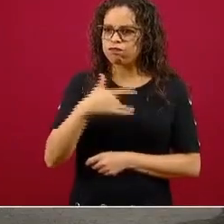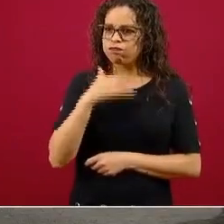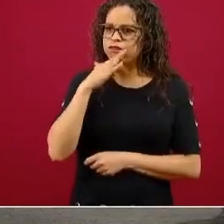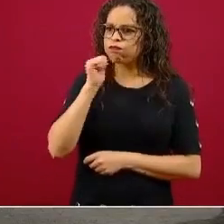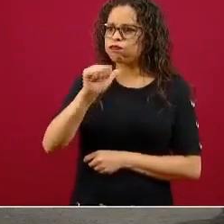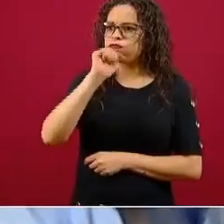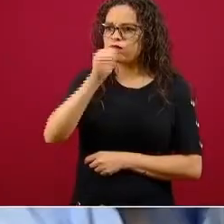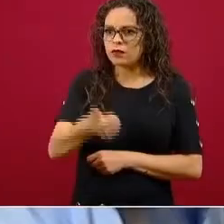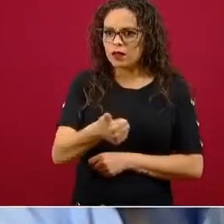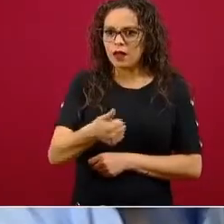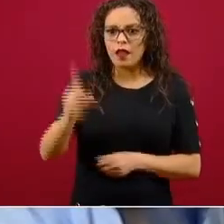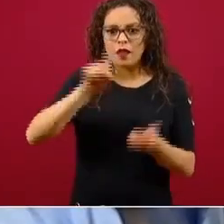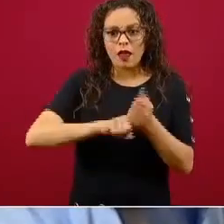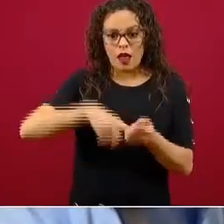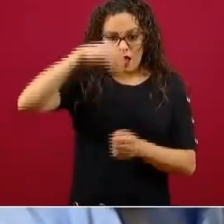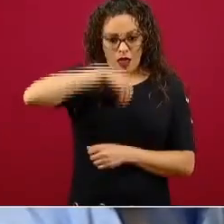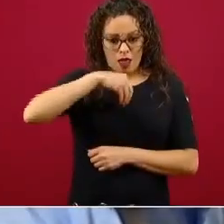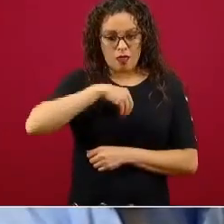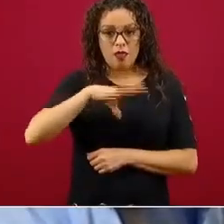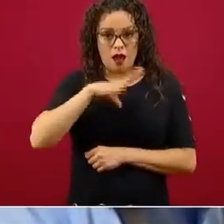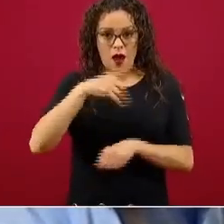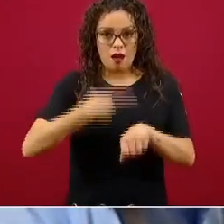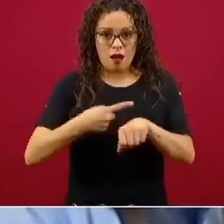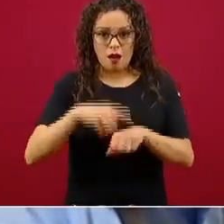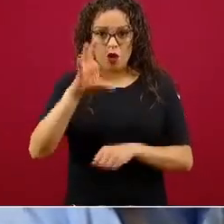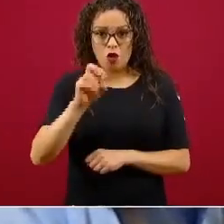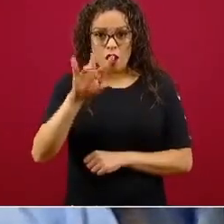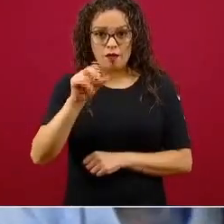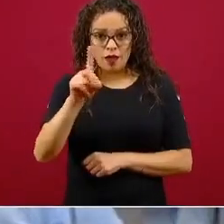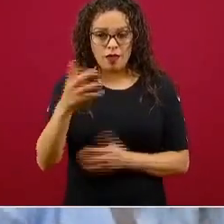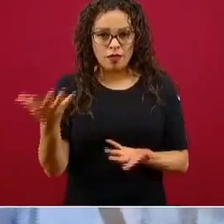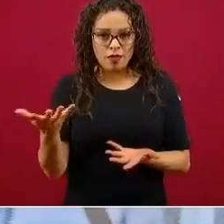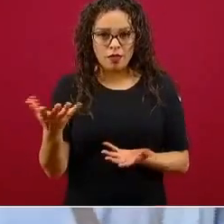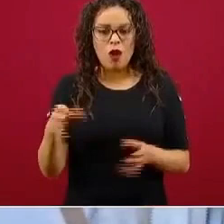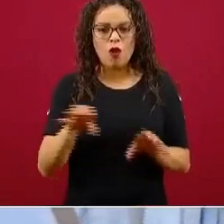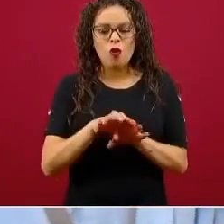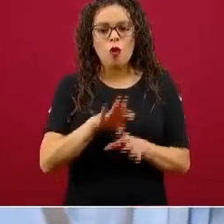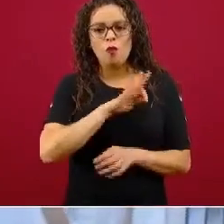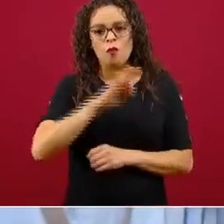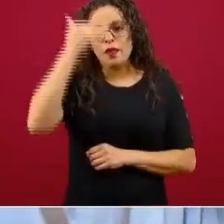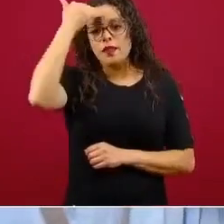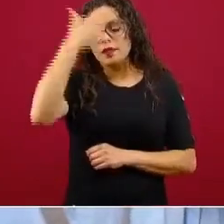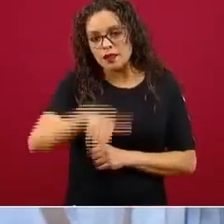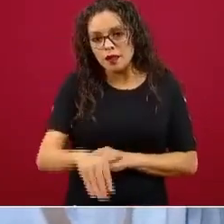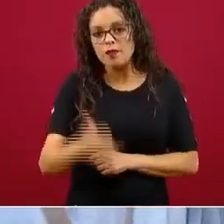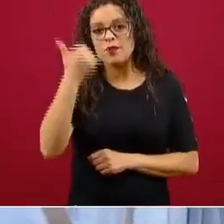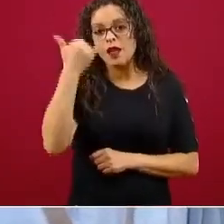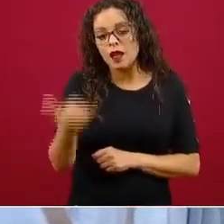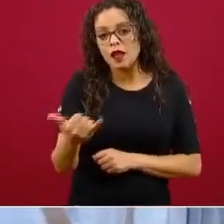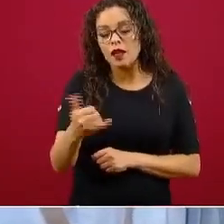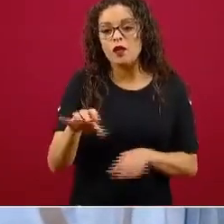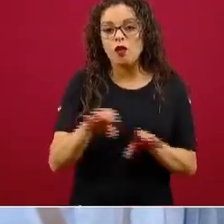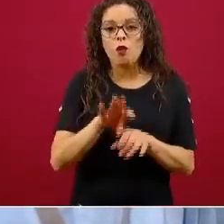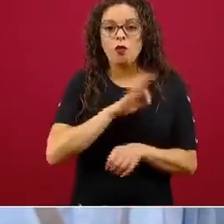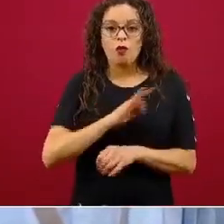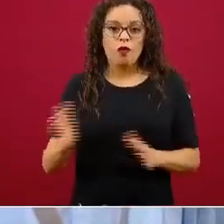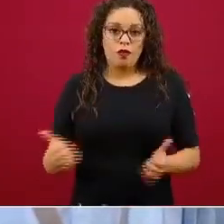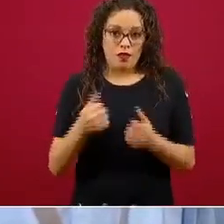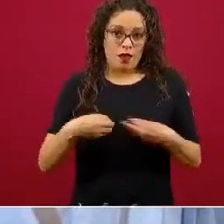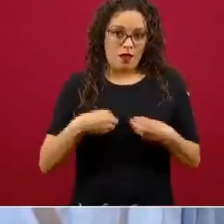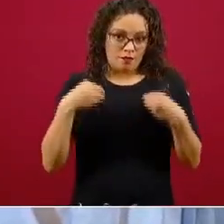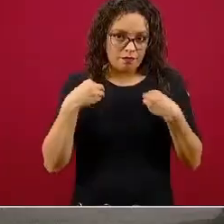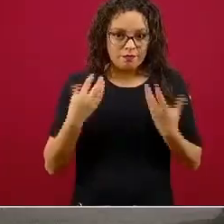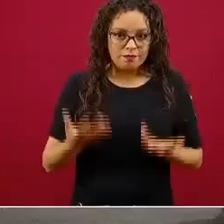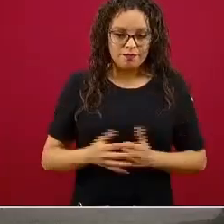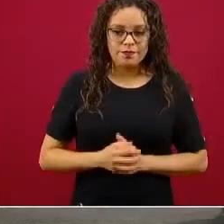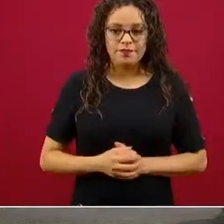sobrevivir? Él me comenta que es un adulto mayor, pero tiene esta inquietud. Y mi segunda pregunta sería para el doctor Ricardo Cortés.